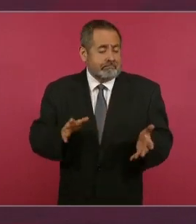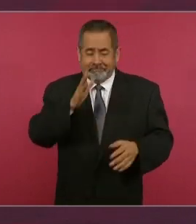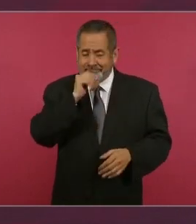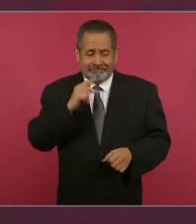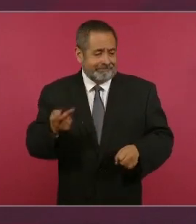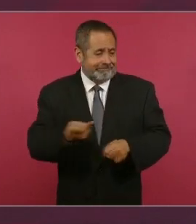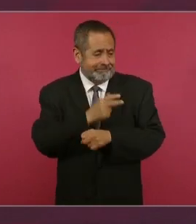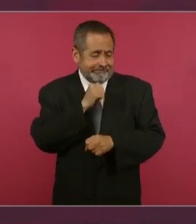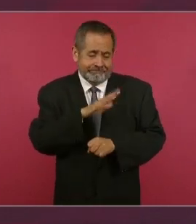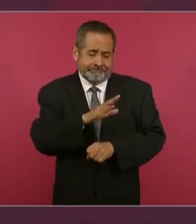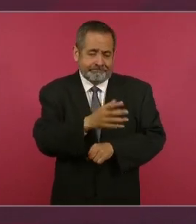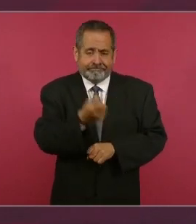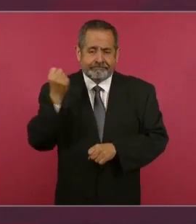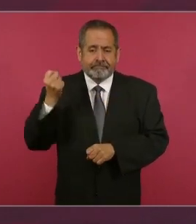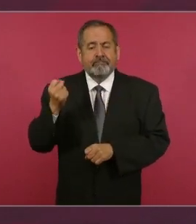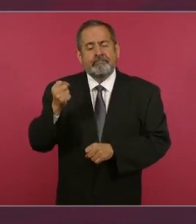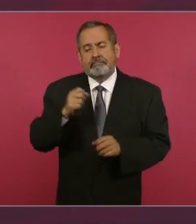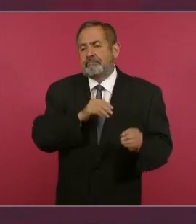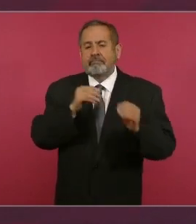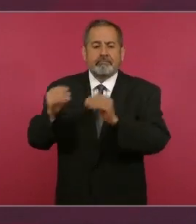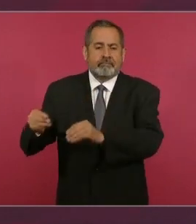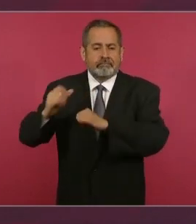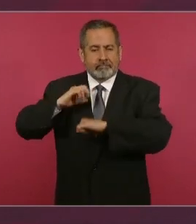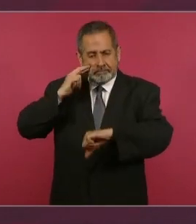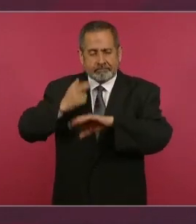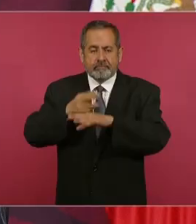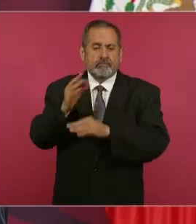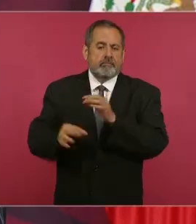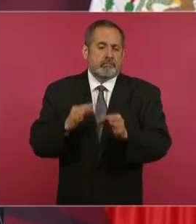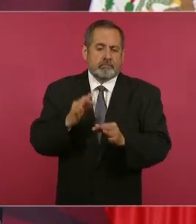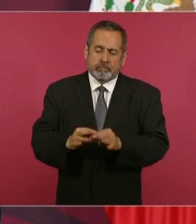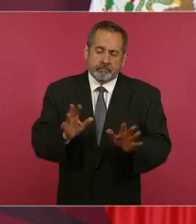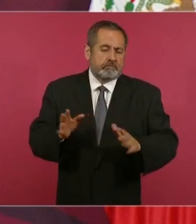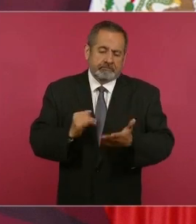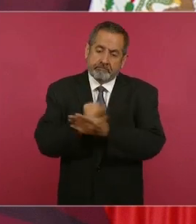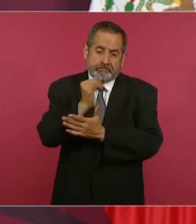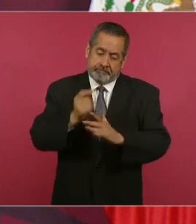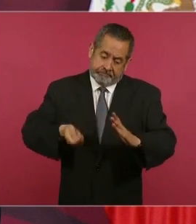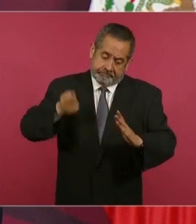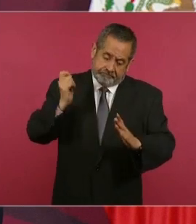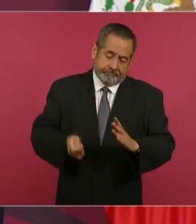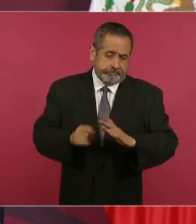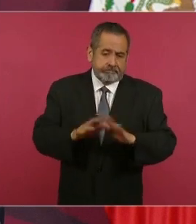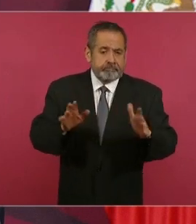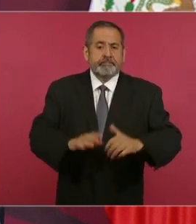inapelable y ya se tiene que cumplir la sentencia.